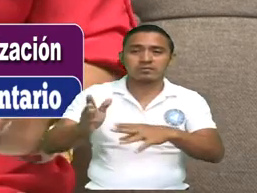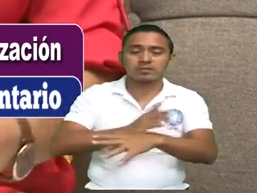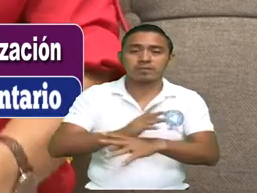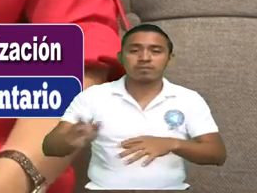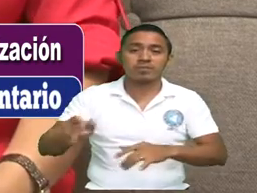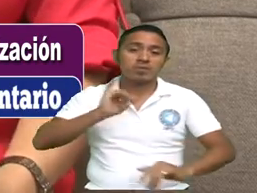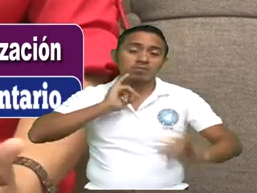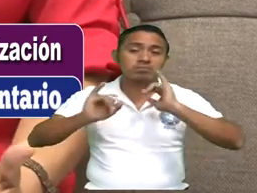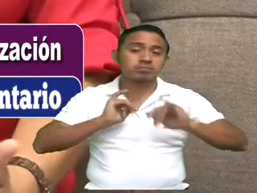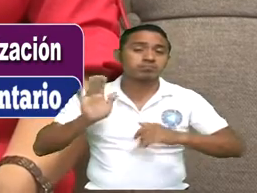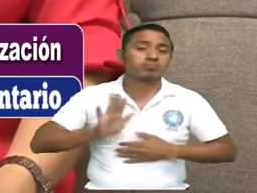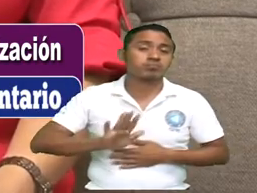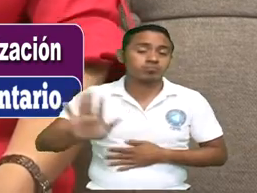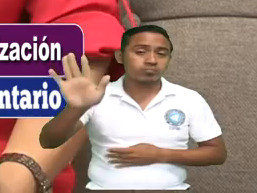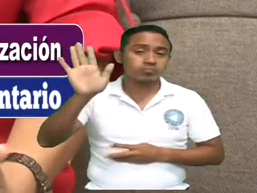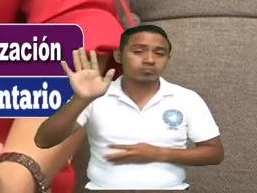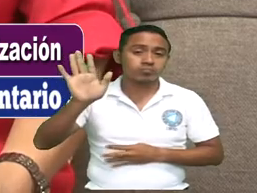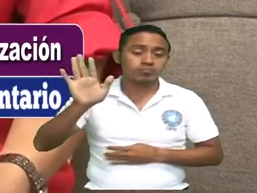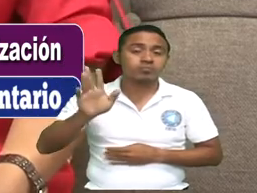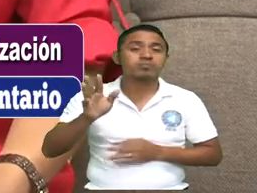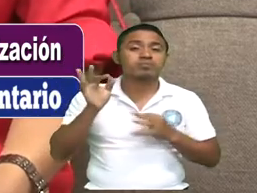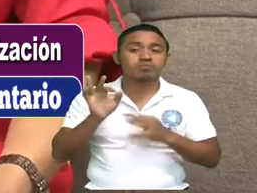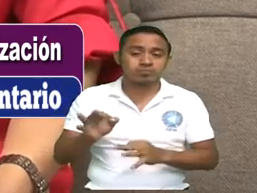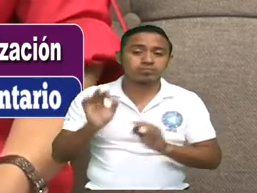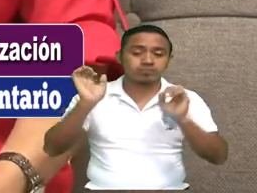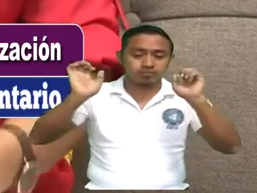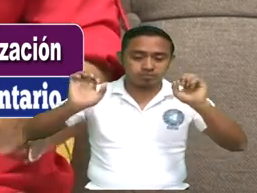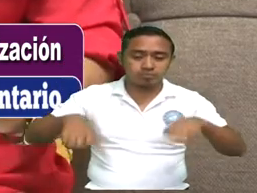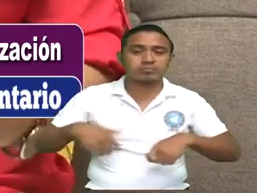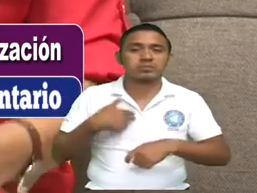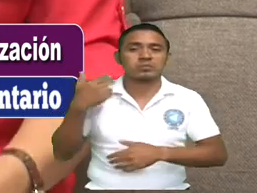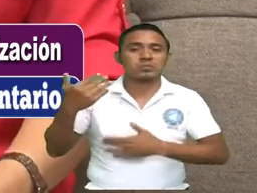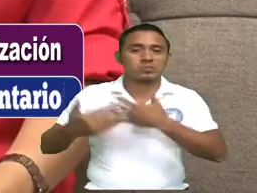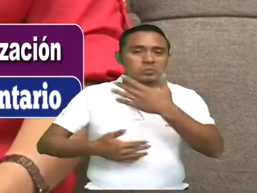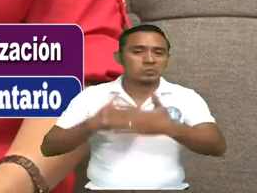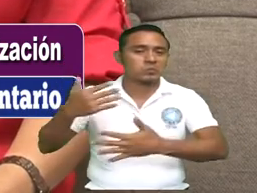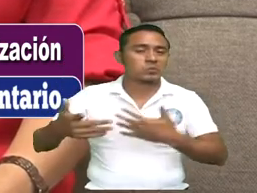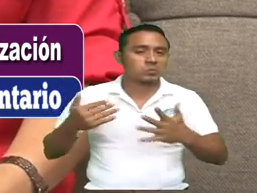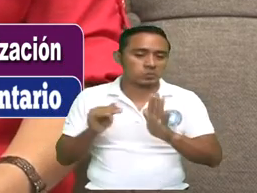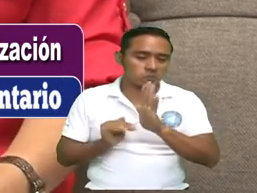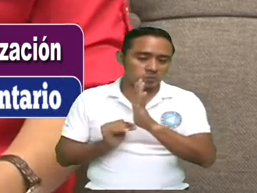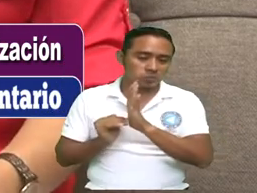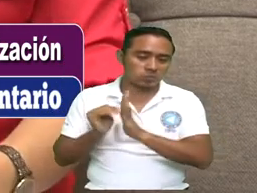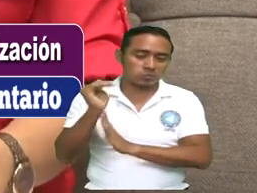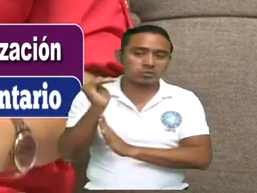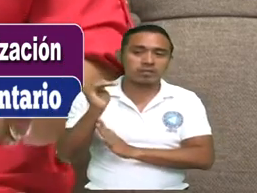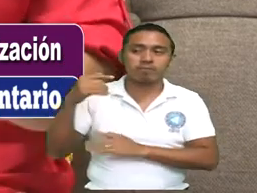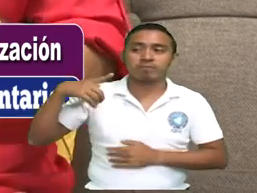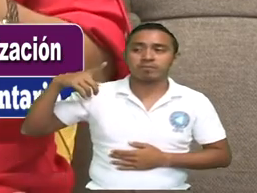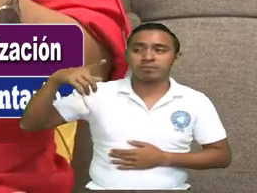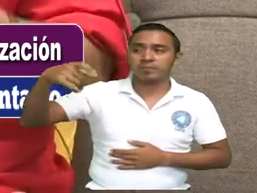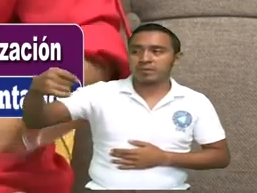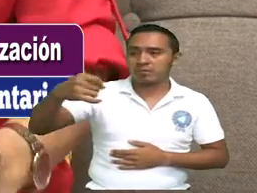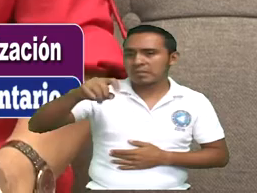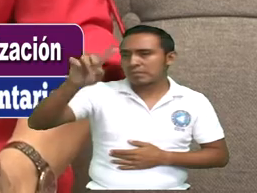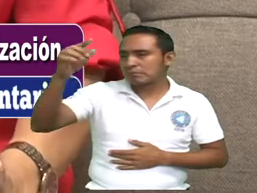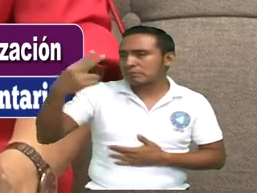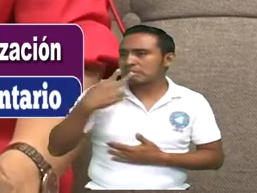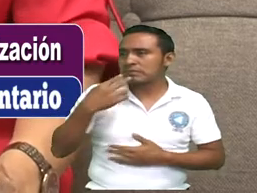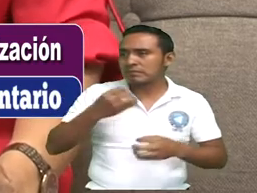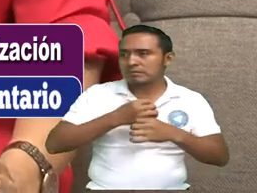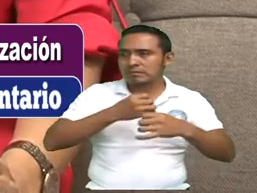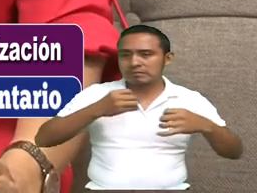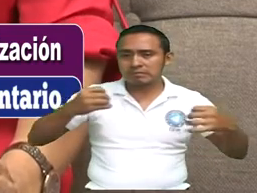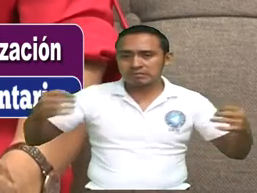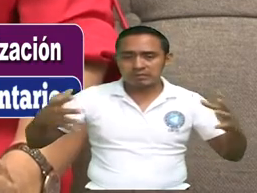lenguas, y logramos, pues logramos nosotros un avance en los lugares donde ni se había pensado